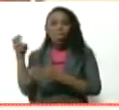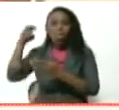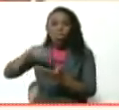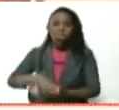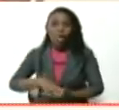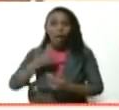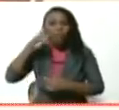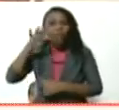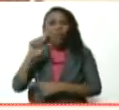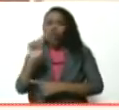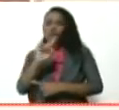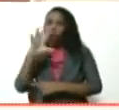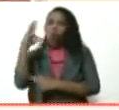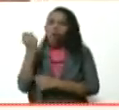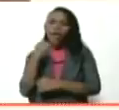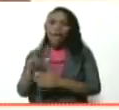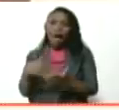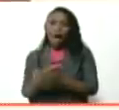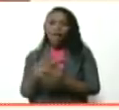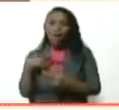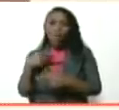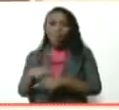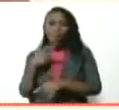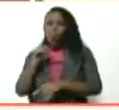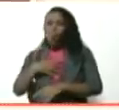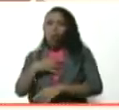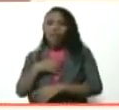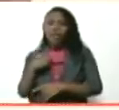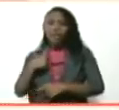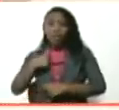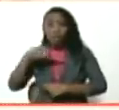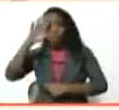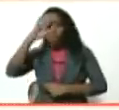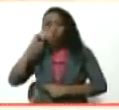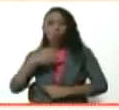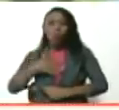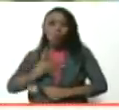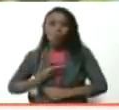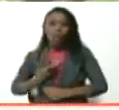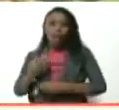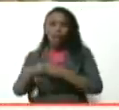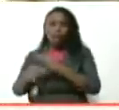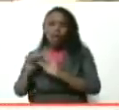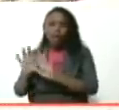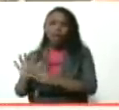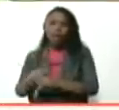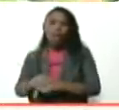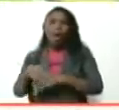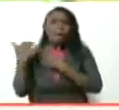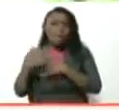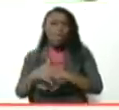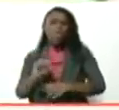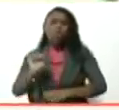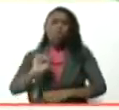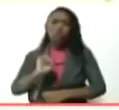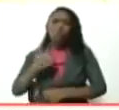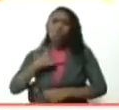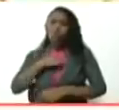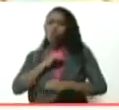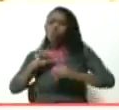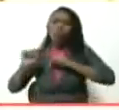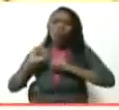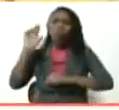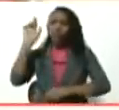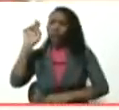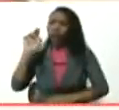a lograr. Hasta ahora no lo han podido hacer. Y dudo que lo puedan hacer. Marcha, sí. Nosotros estamos movilizados todos